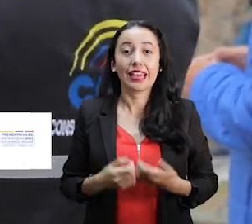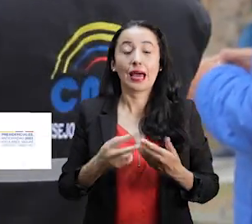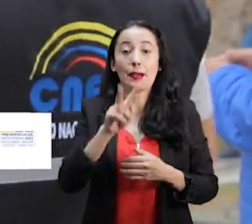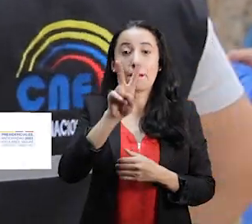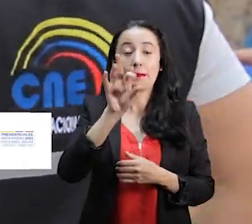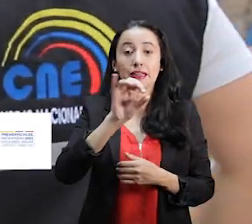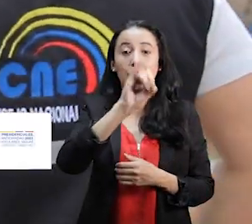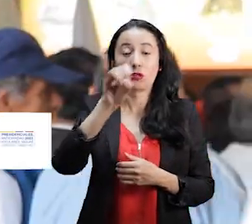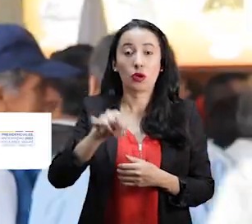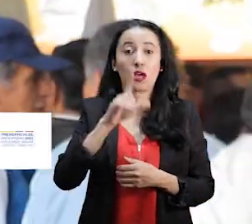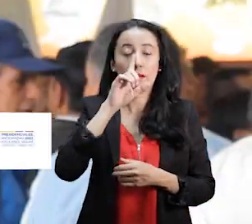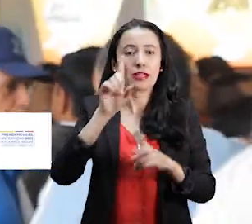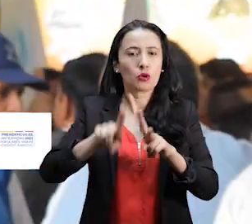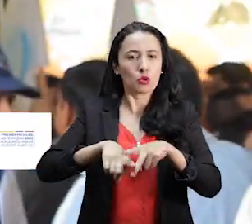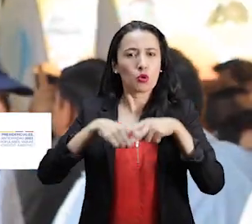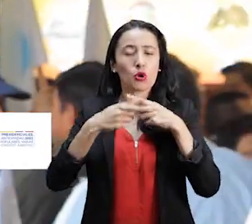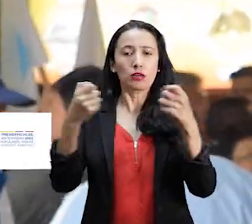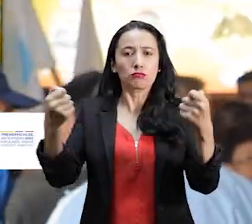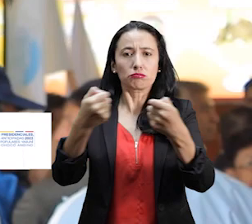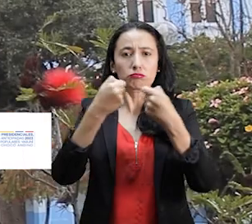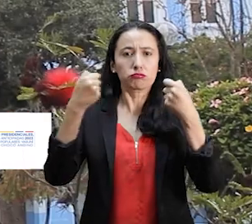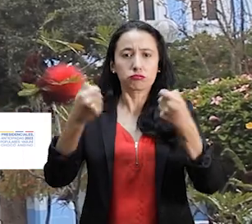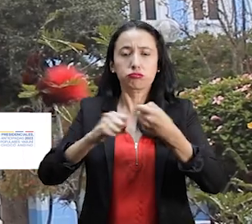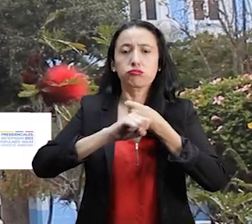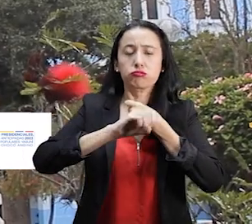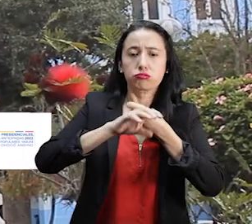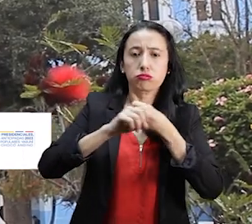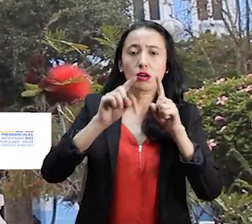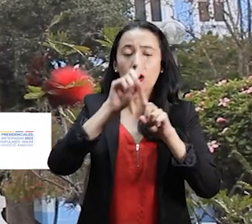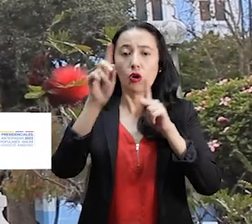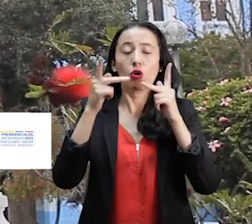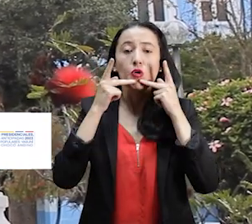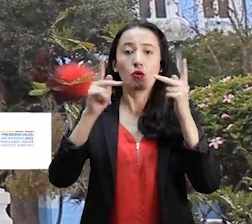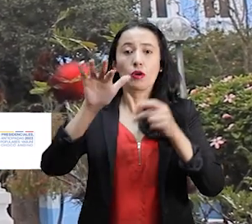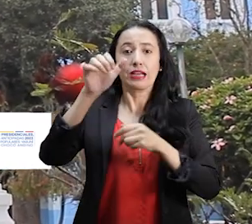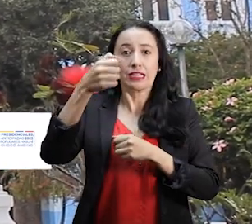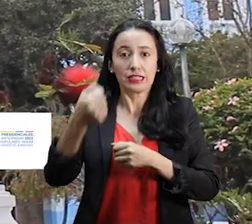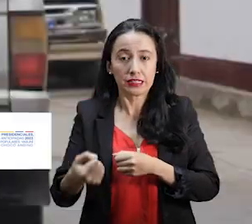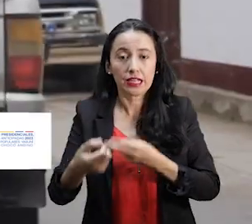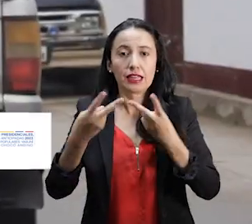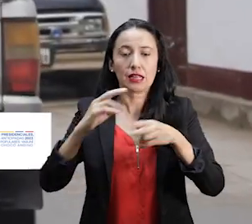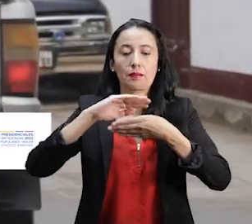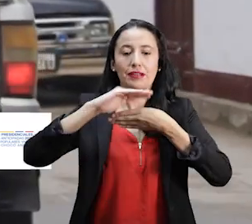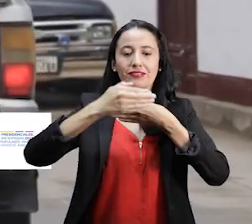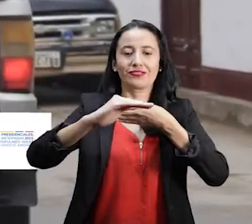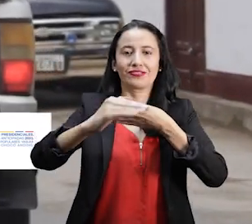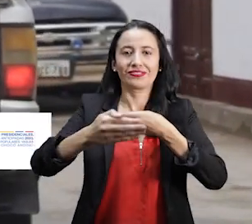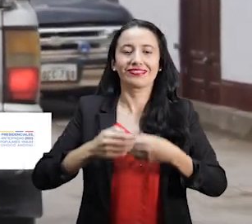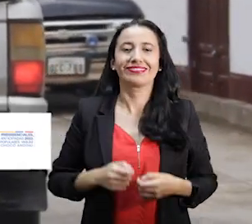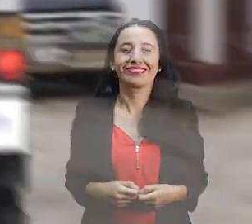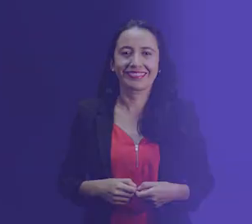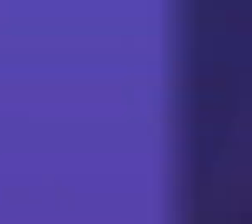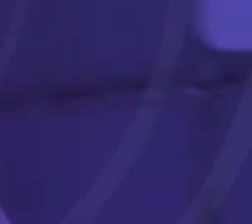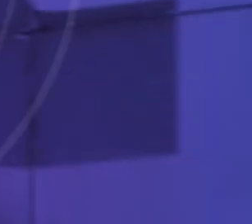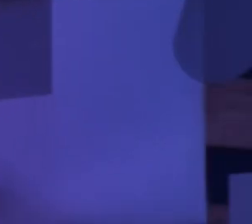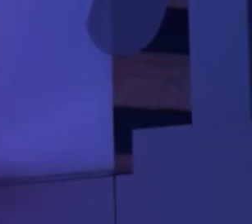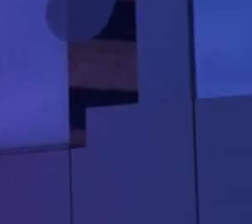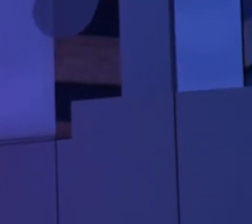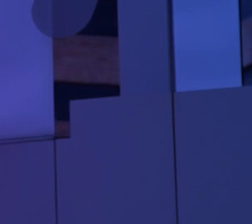Este 29 de julio inició la campaña electoral de las consultas populares del Yasuní y Chocó Andino.